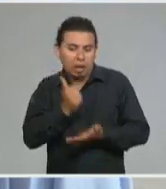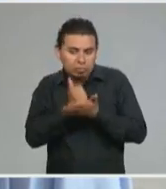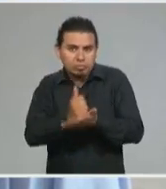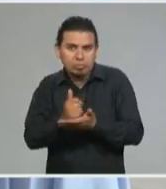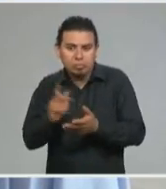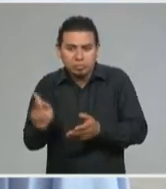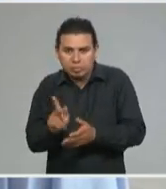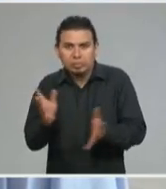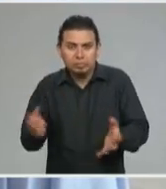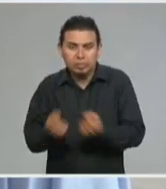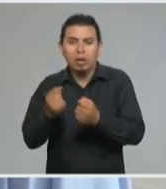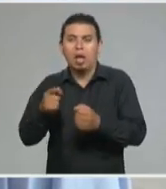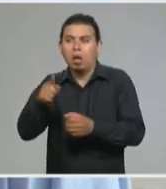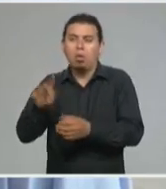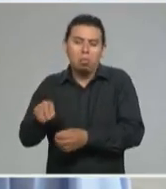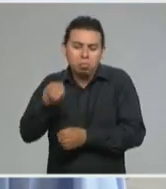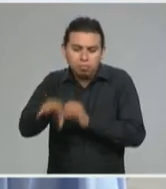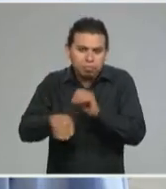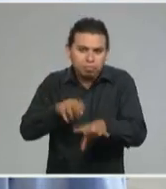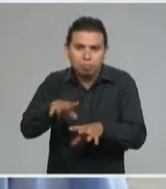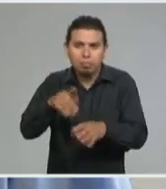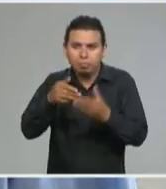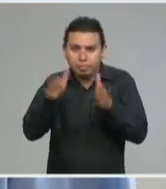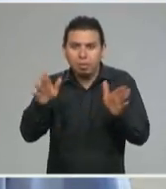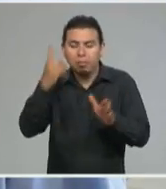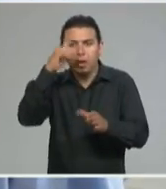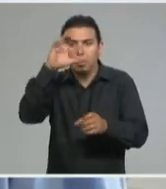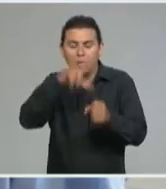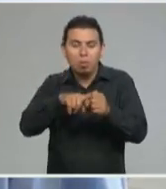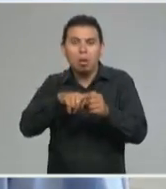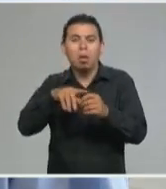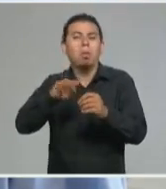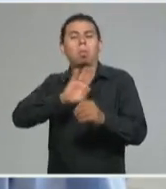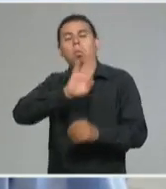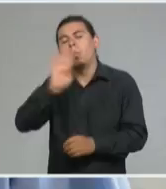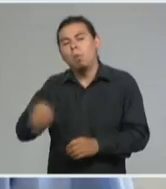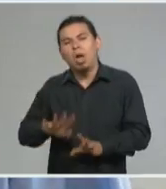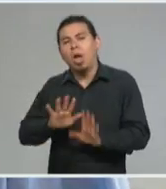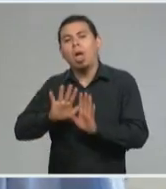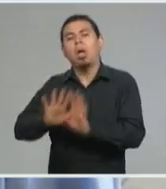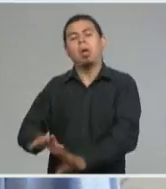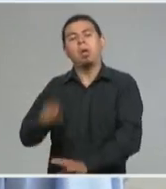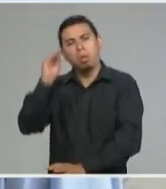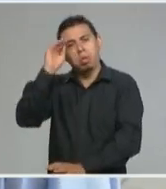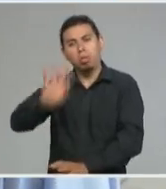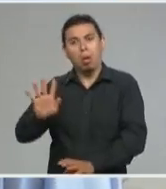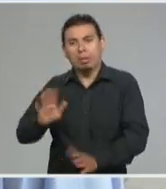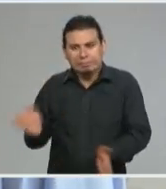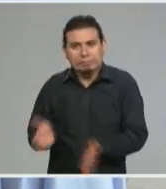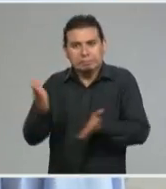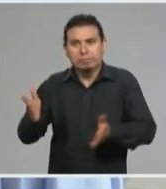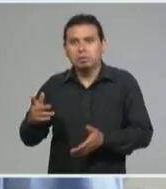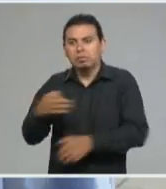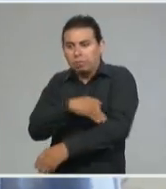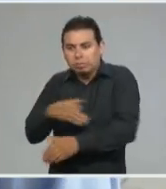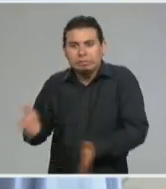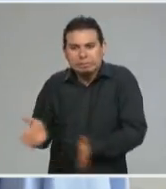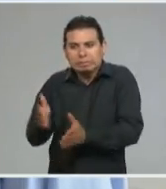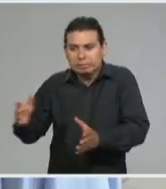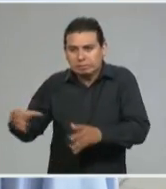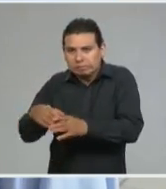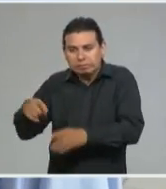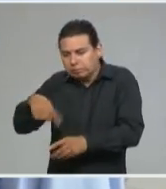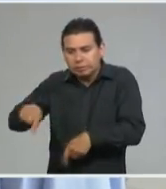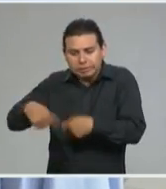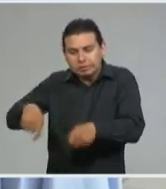han aportado su granito de arena para que pues, la cultura y las costumbres y tradiciones se mantengan vivas aún. Esa es una tarea